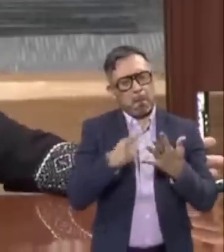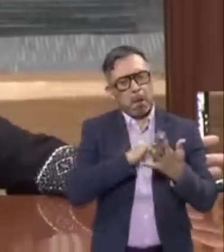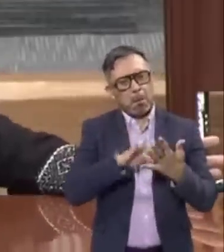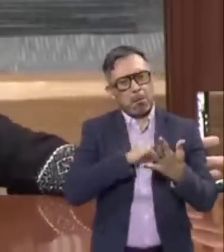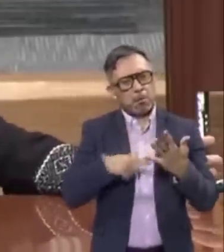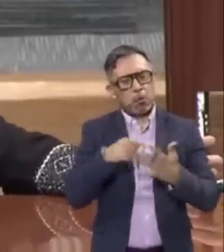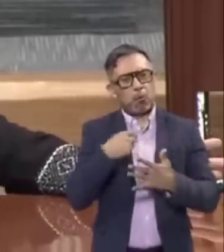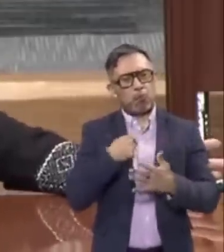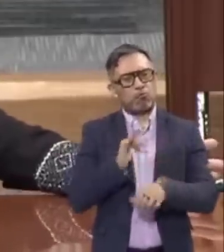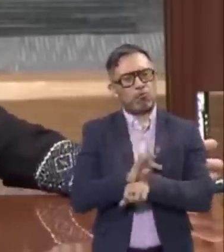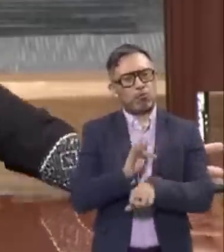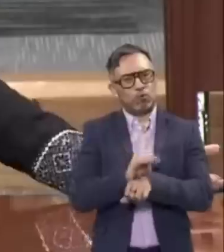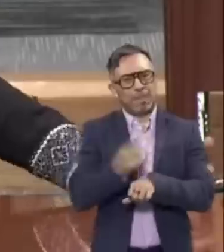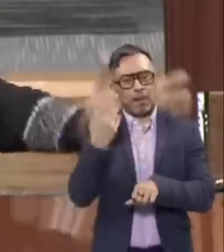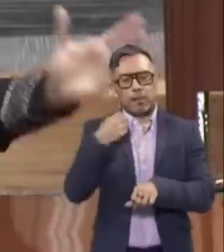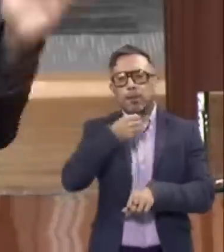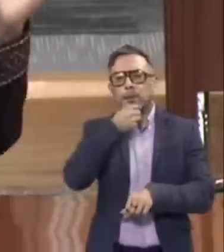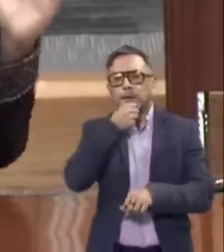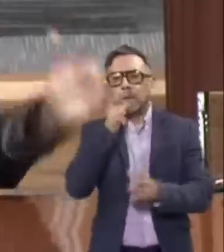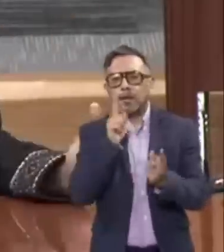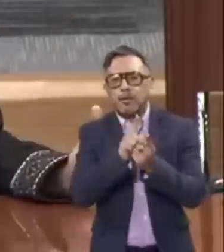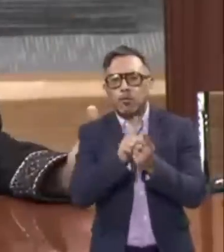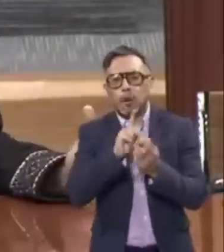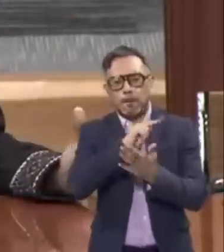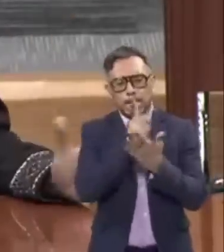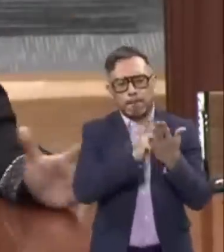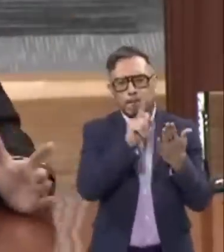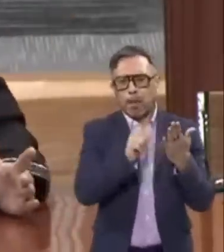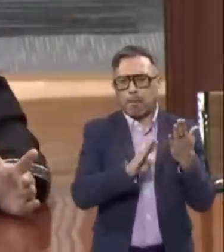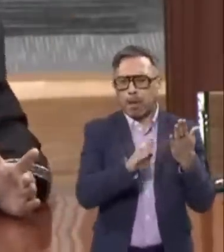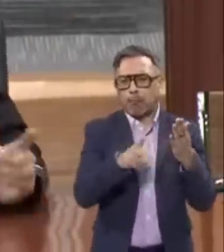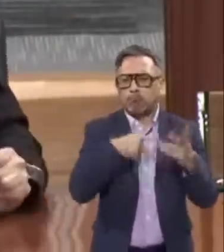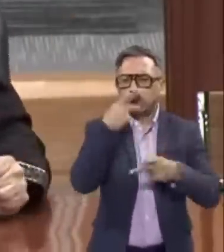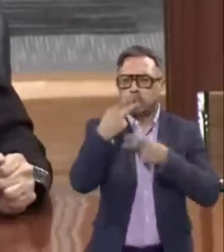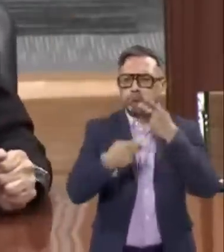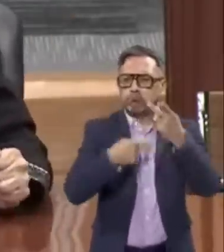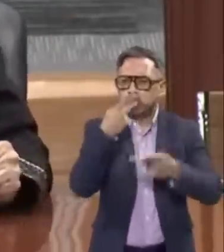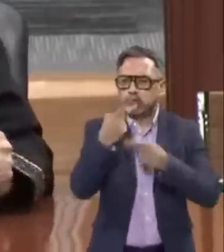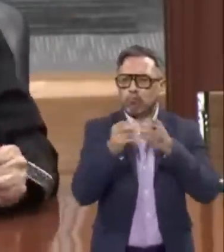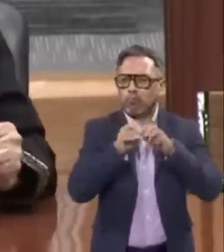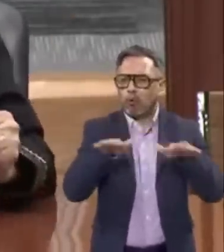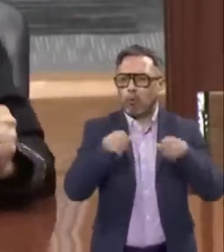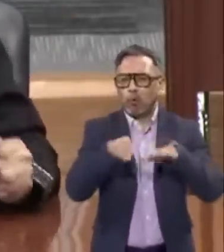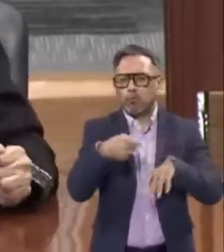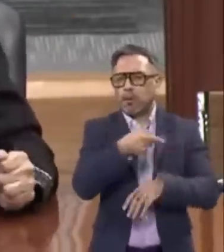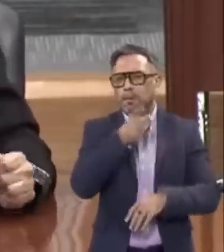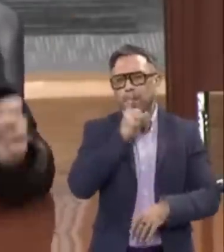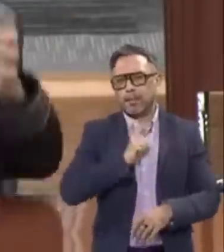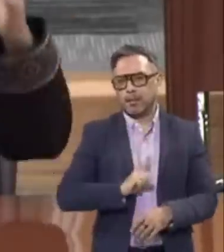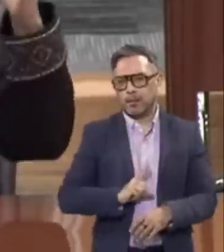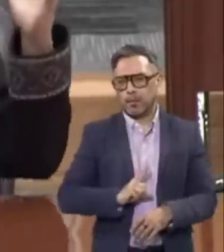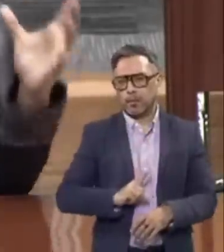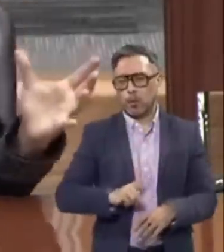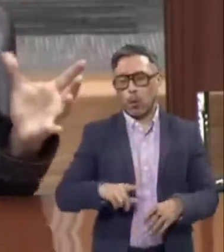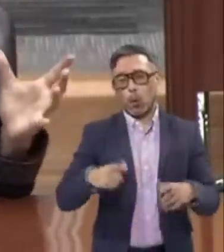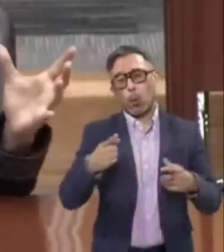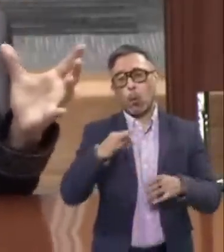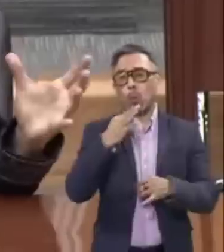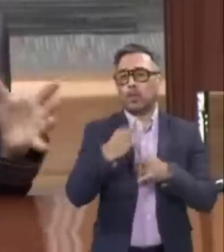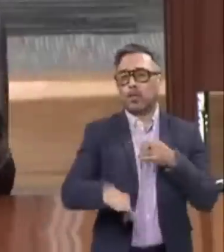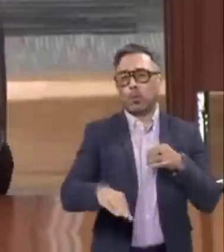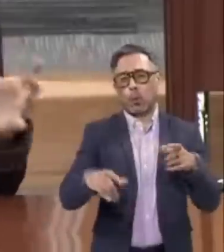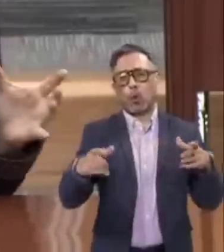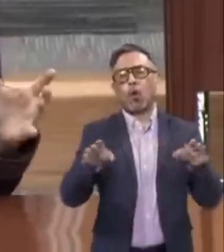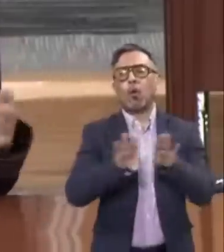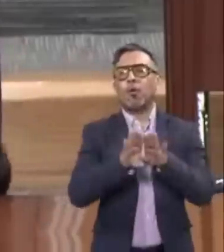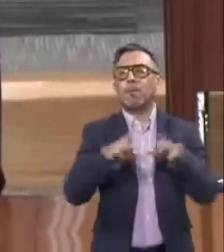sus entrevistas y giras sobre el Plan B es mentira. Ah, y como cereza del pastel, se va de viaje a Nueva